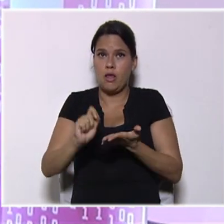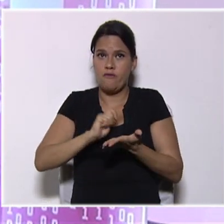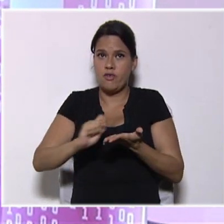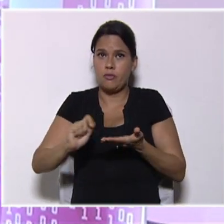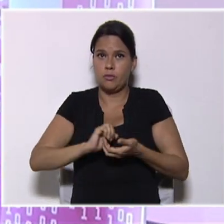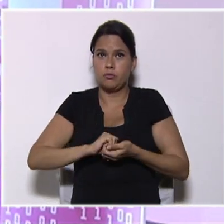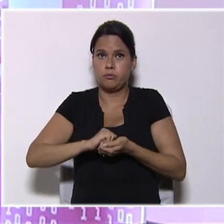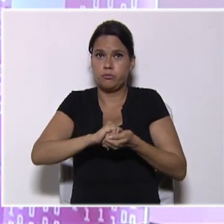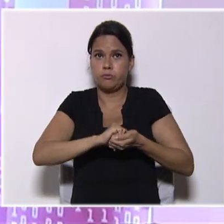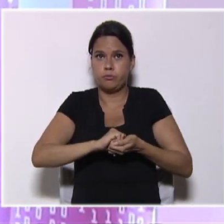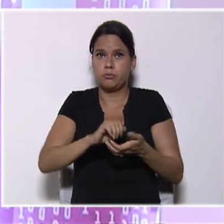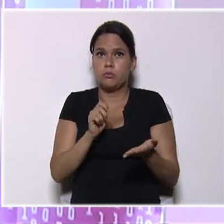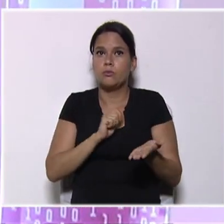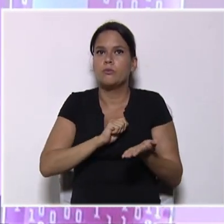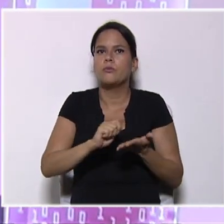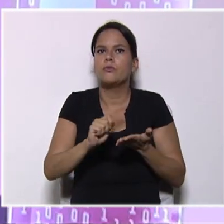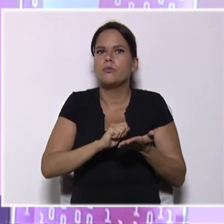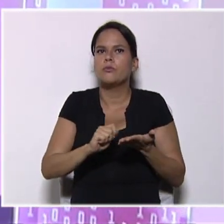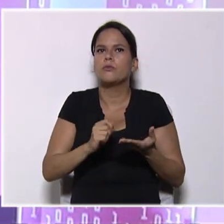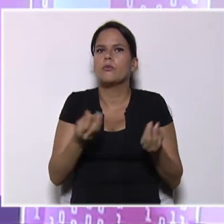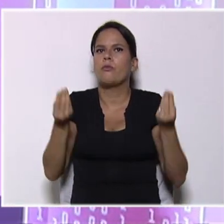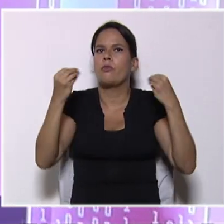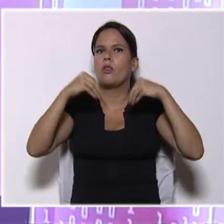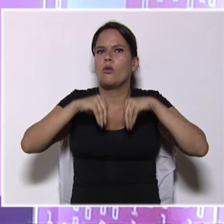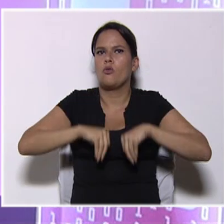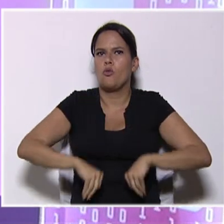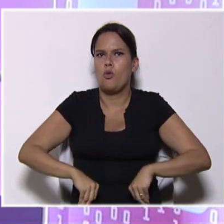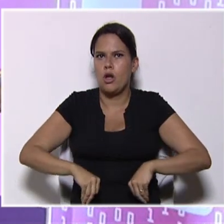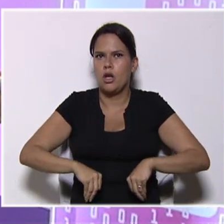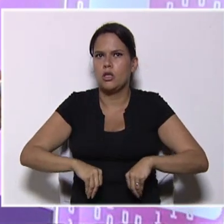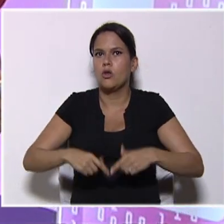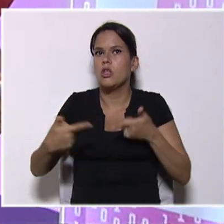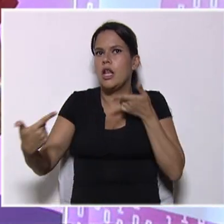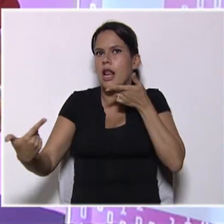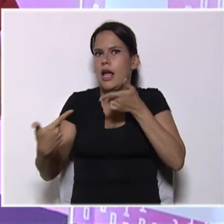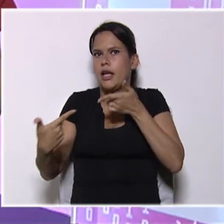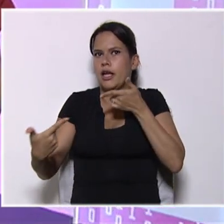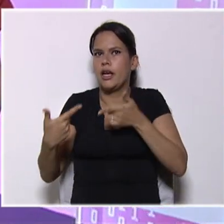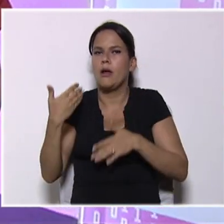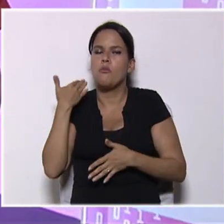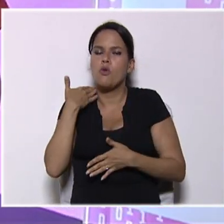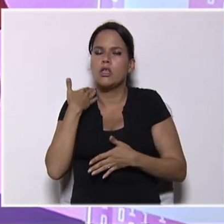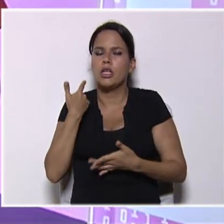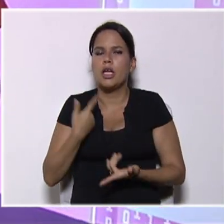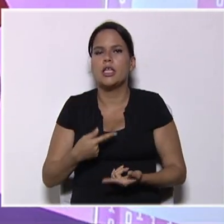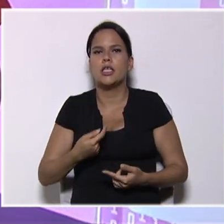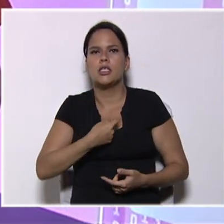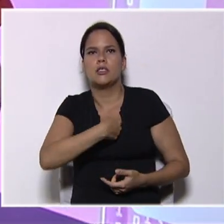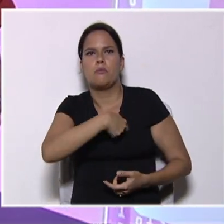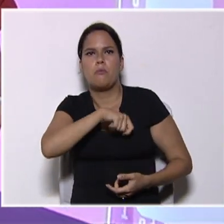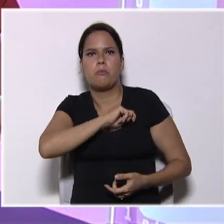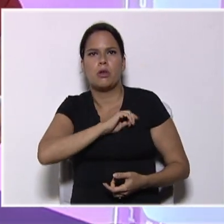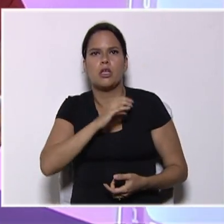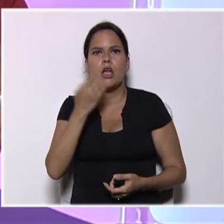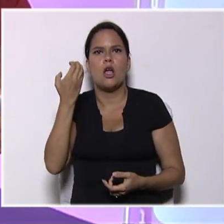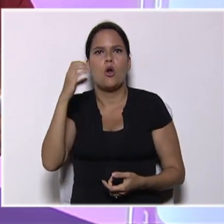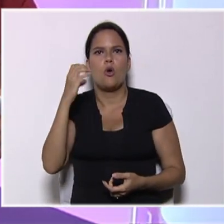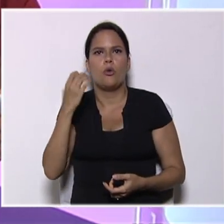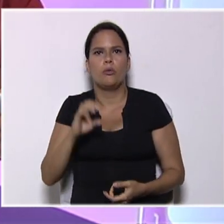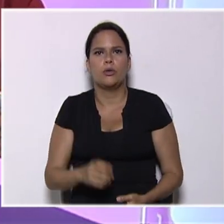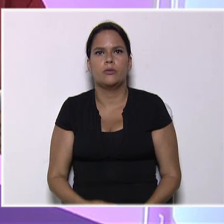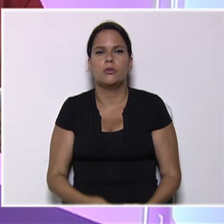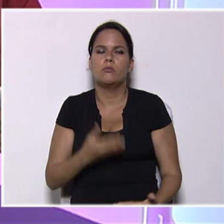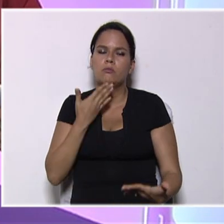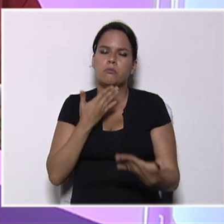Trujillo del Tratado y el Armisticio de Regularización de la Guerra entre España y Colombia. Así que agradecemos